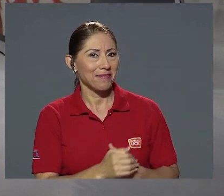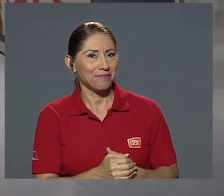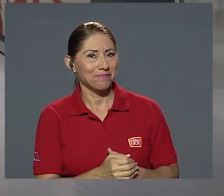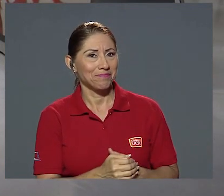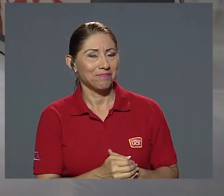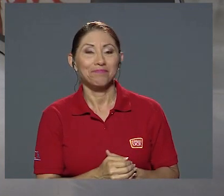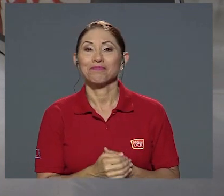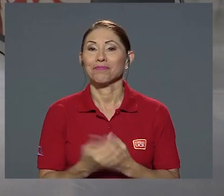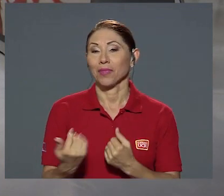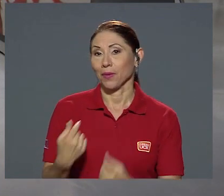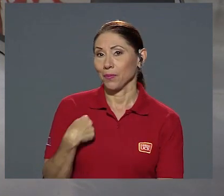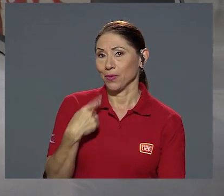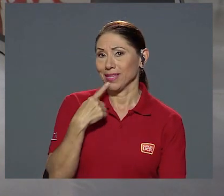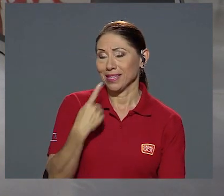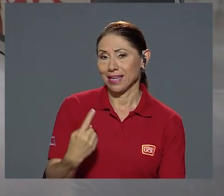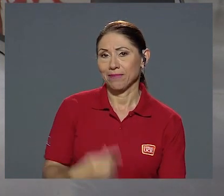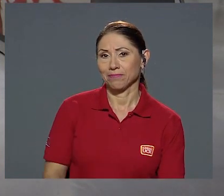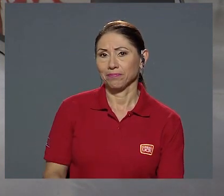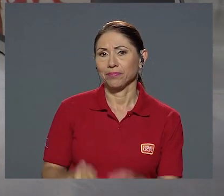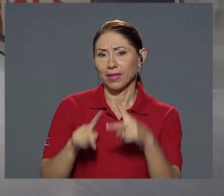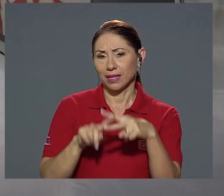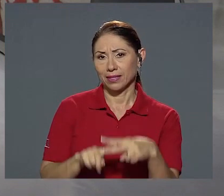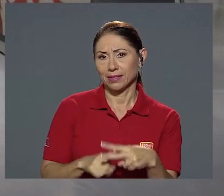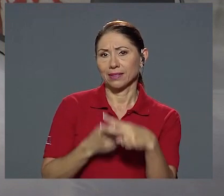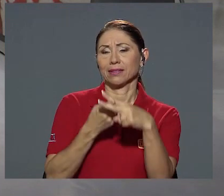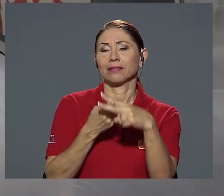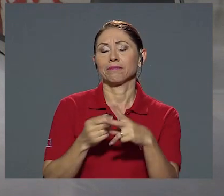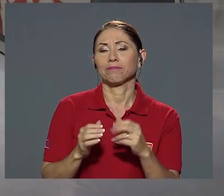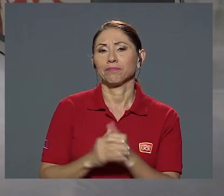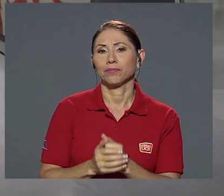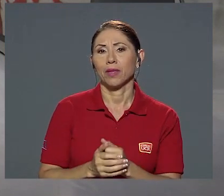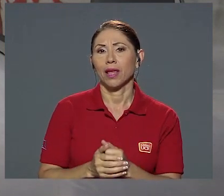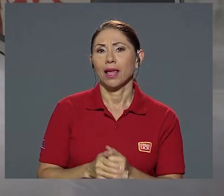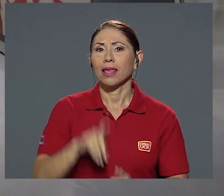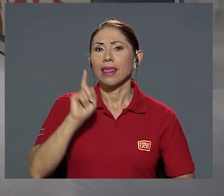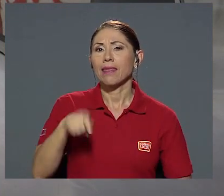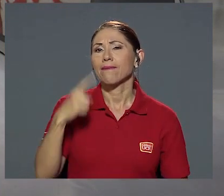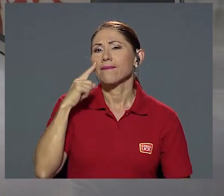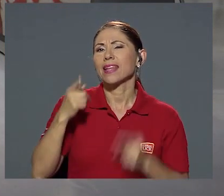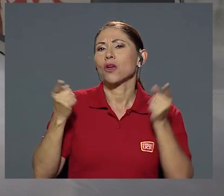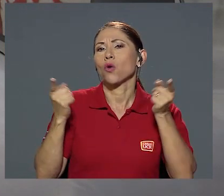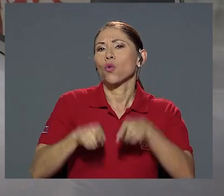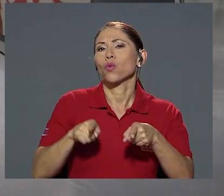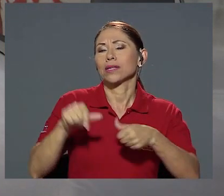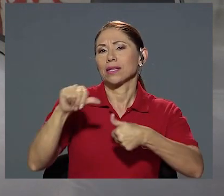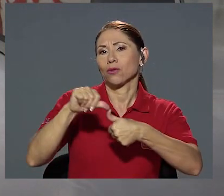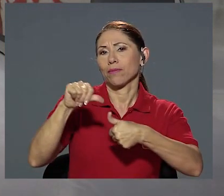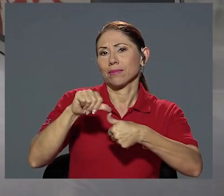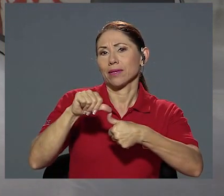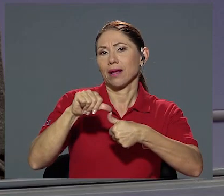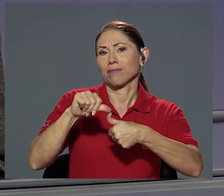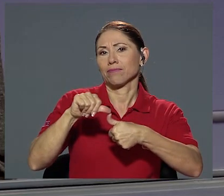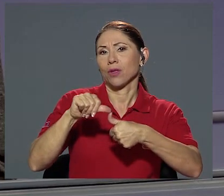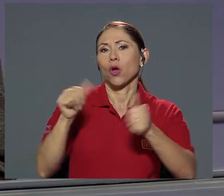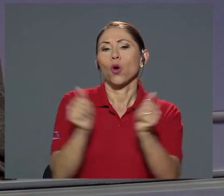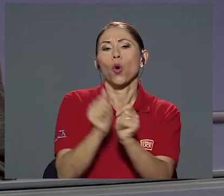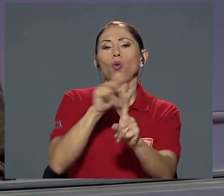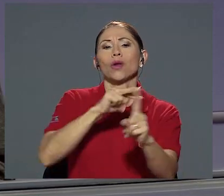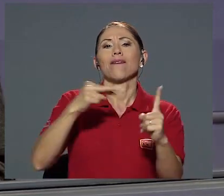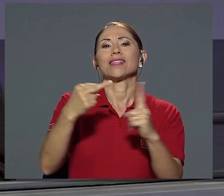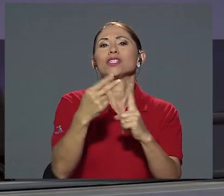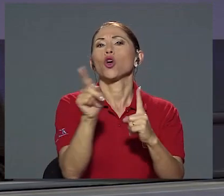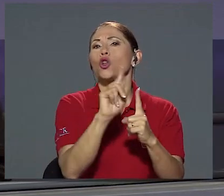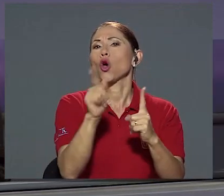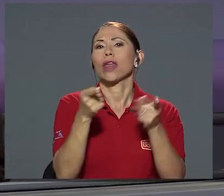Adelante. Bueno, diría, para iniciar, que hay que ver lo que ocurre ahora en Centroamérica con una visión